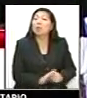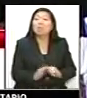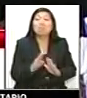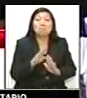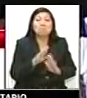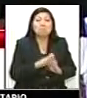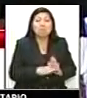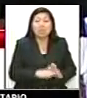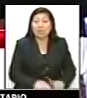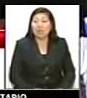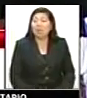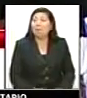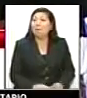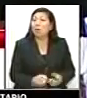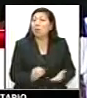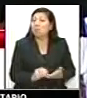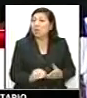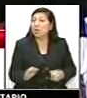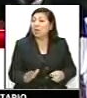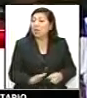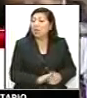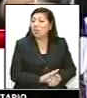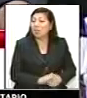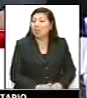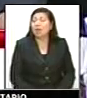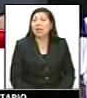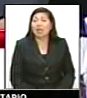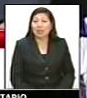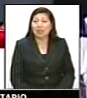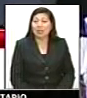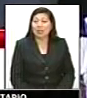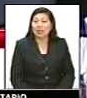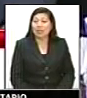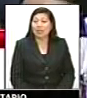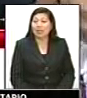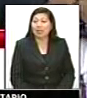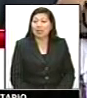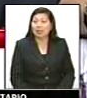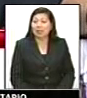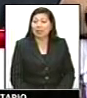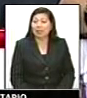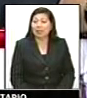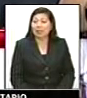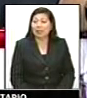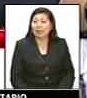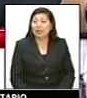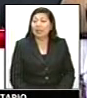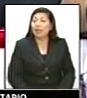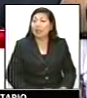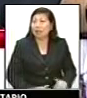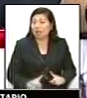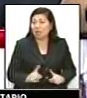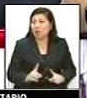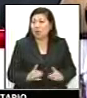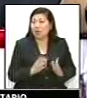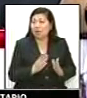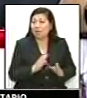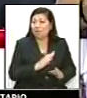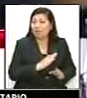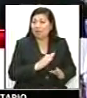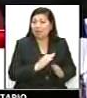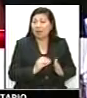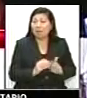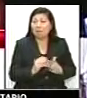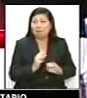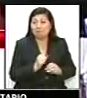menos casos, pero mucho más complejo. Por tanto, incluso la nueva fiscal en la